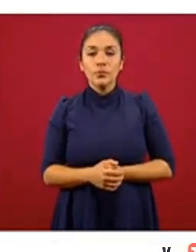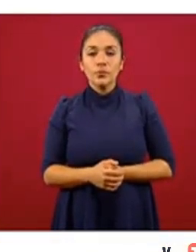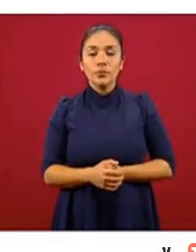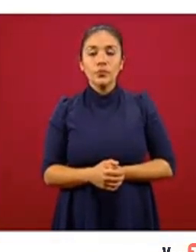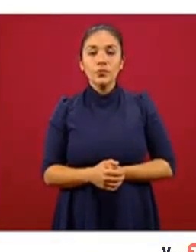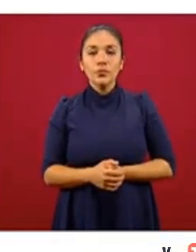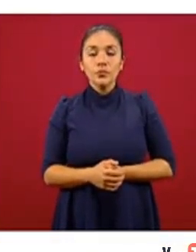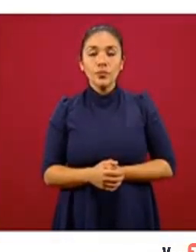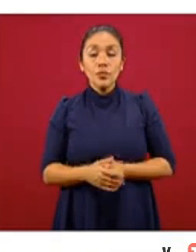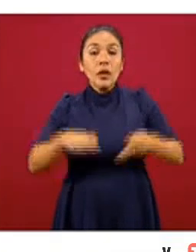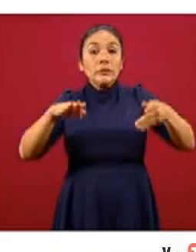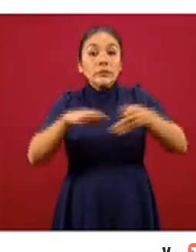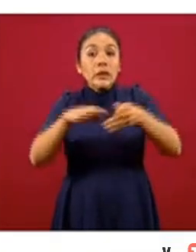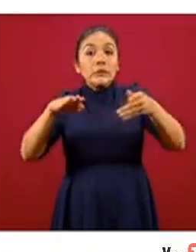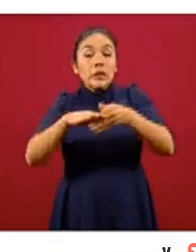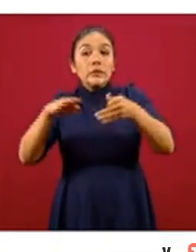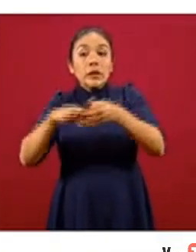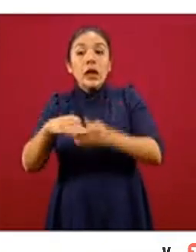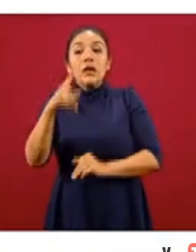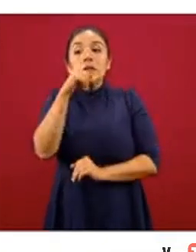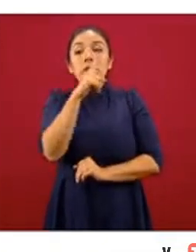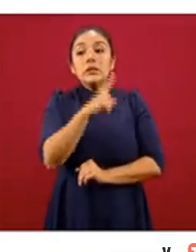En la incidencia acumulada,